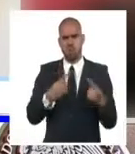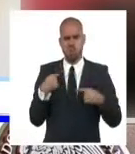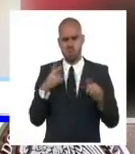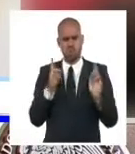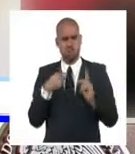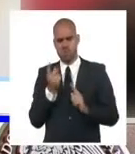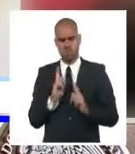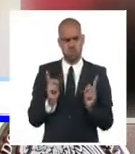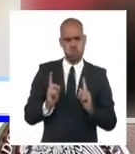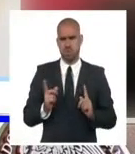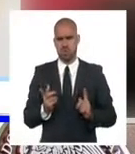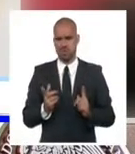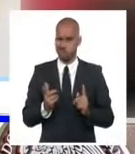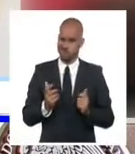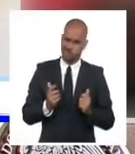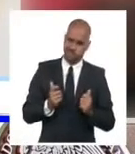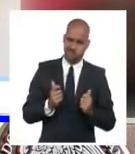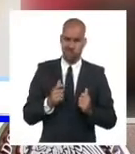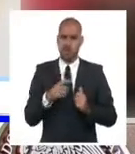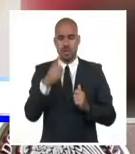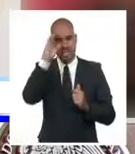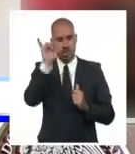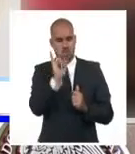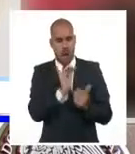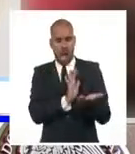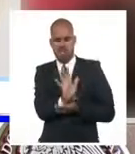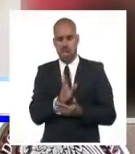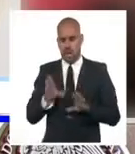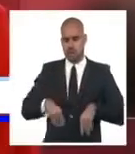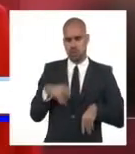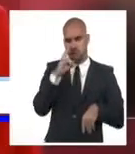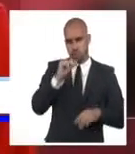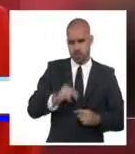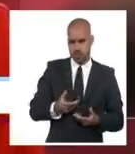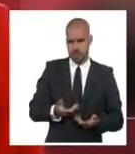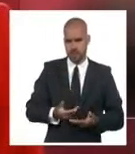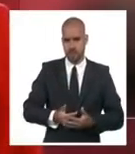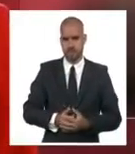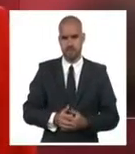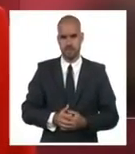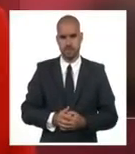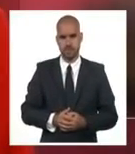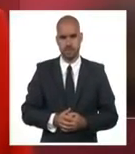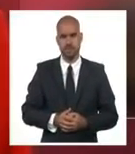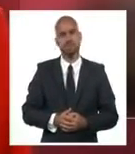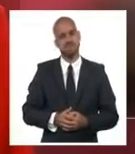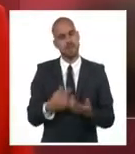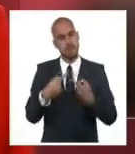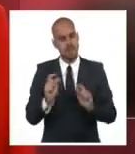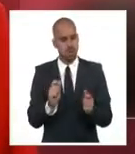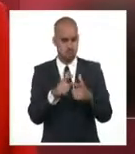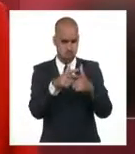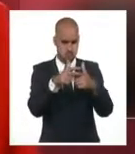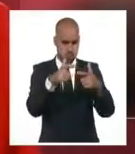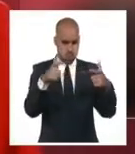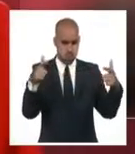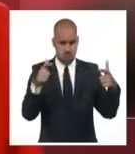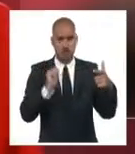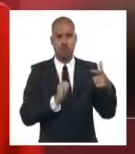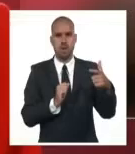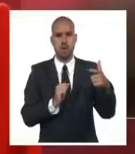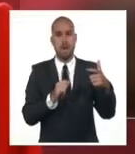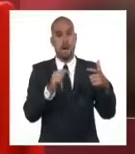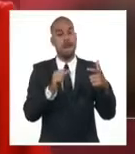incluso mostrando racismo y xenofobia. Sin embargo, también hay muchos mexicanos que aceptan